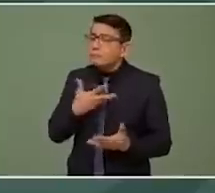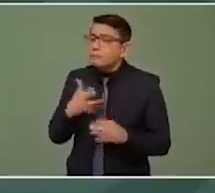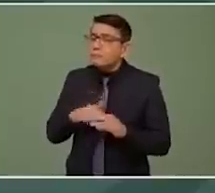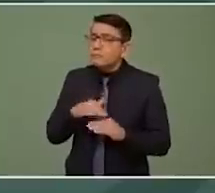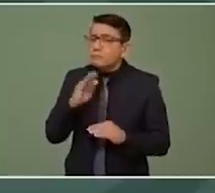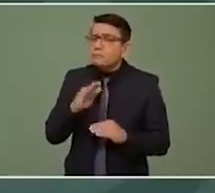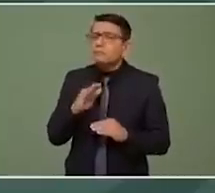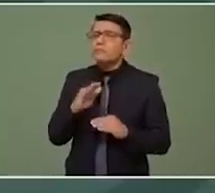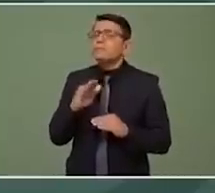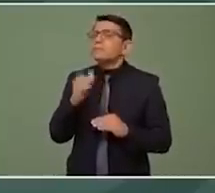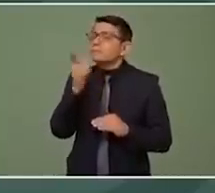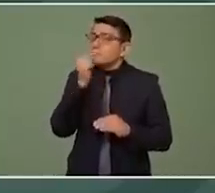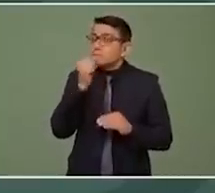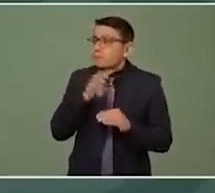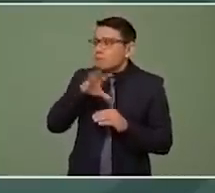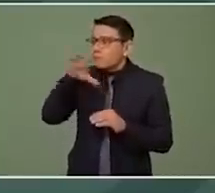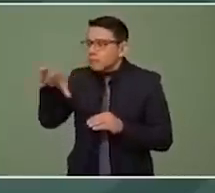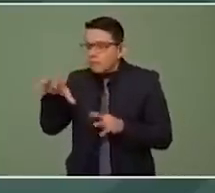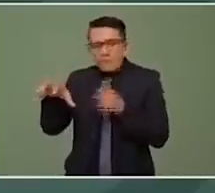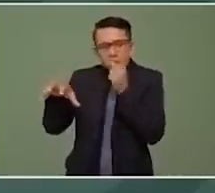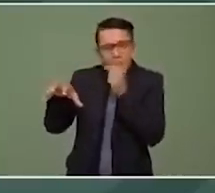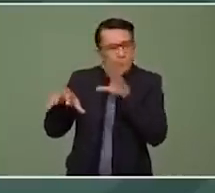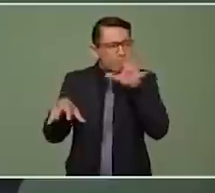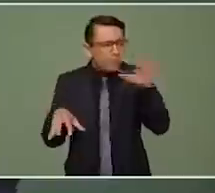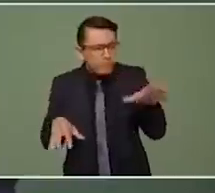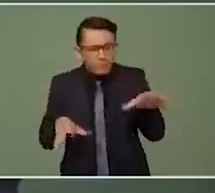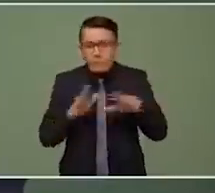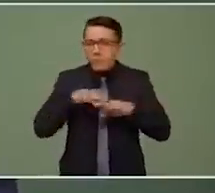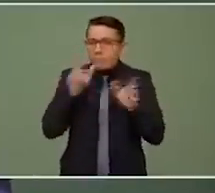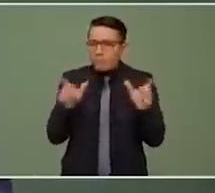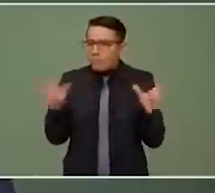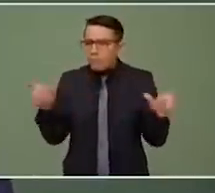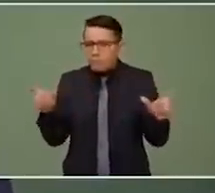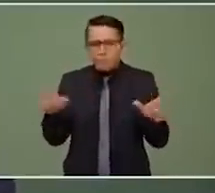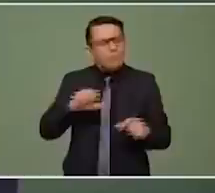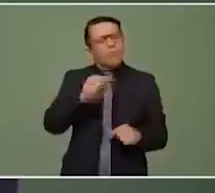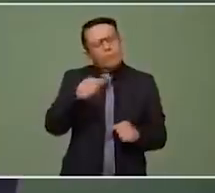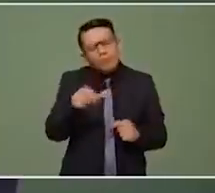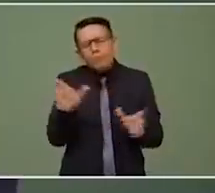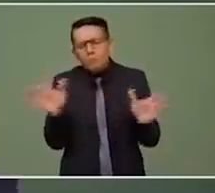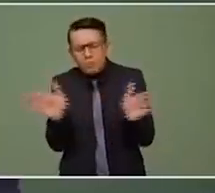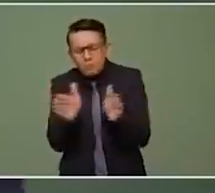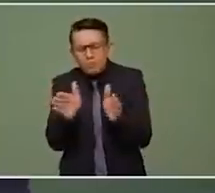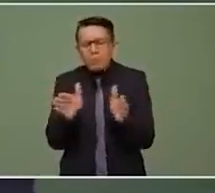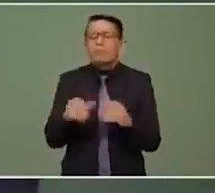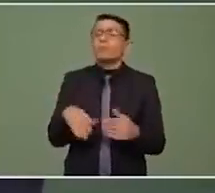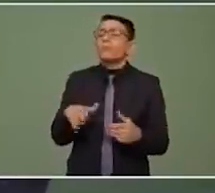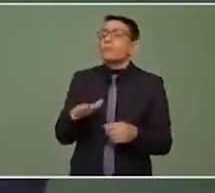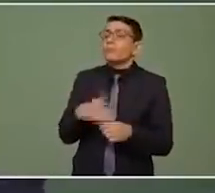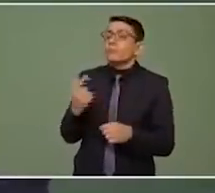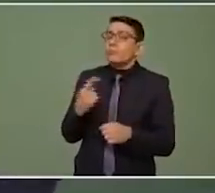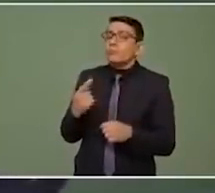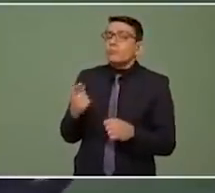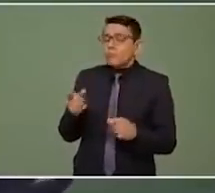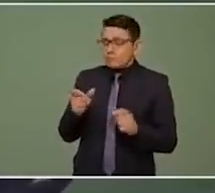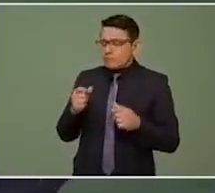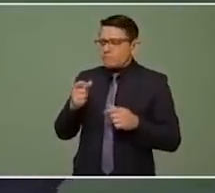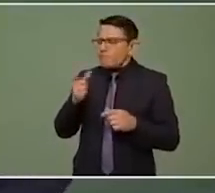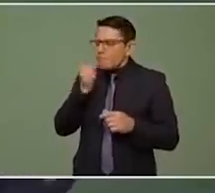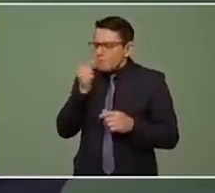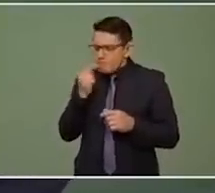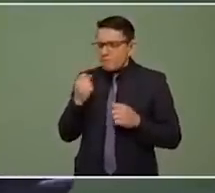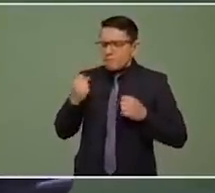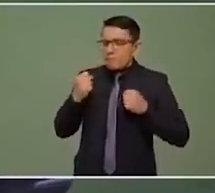policías más elementos y los que disponen para la seguridad pública